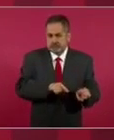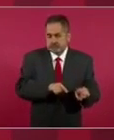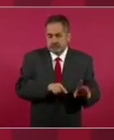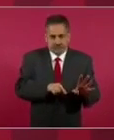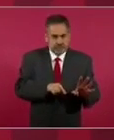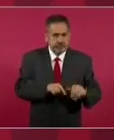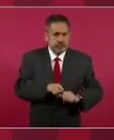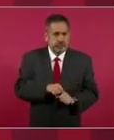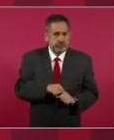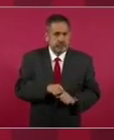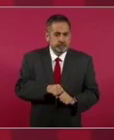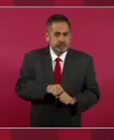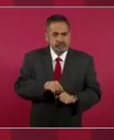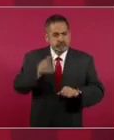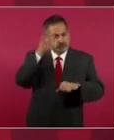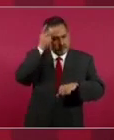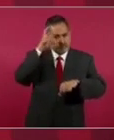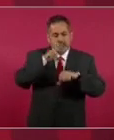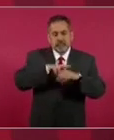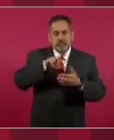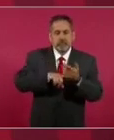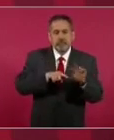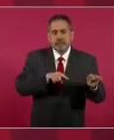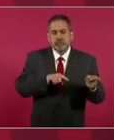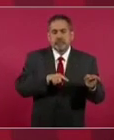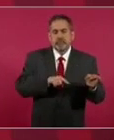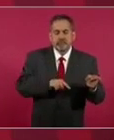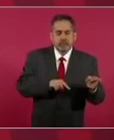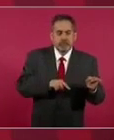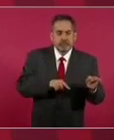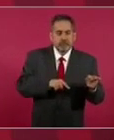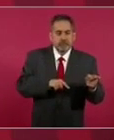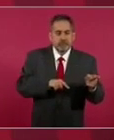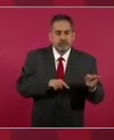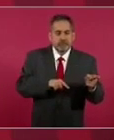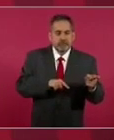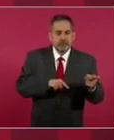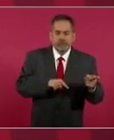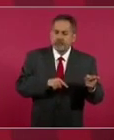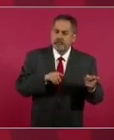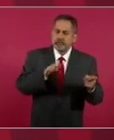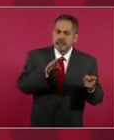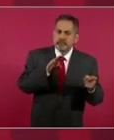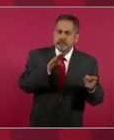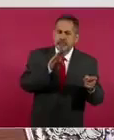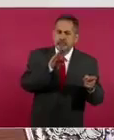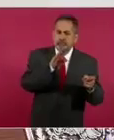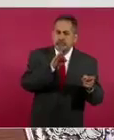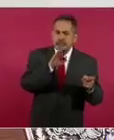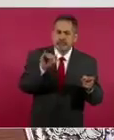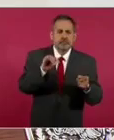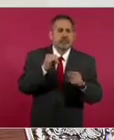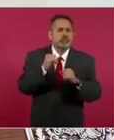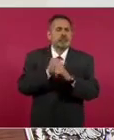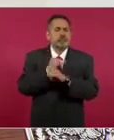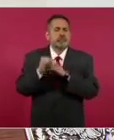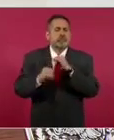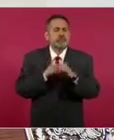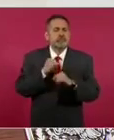del director del BID, del Banco Interamericano de